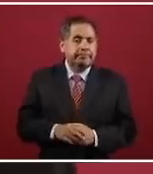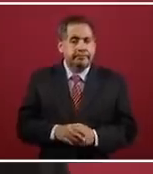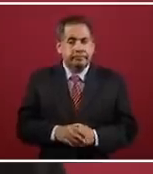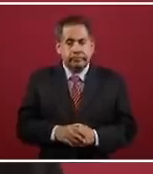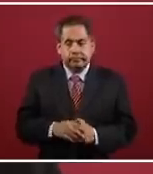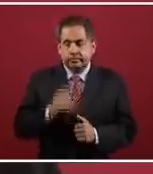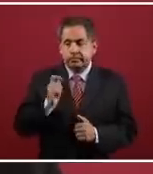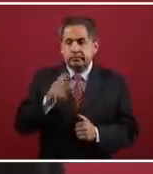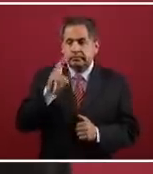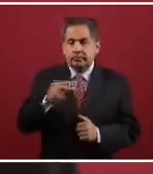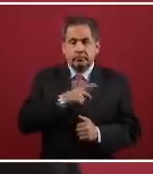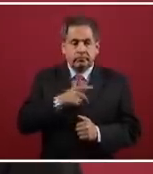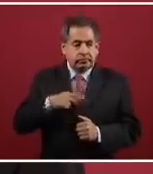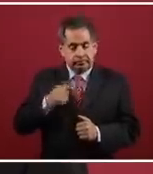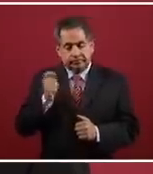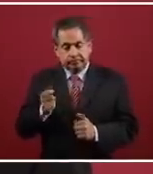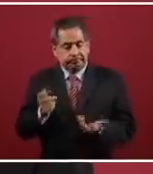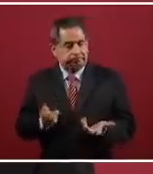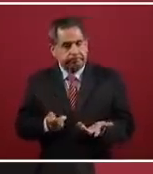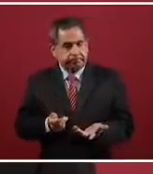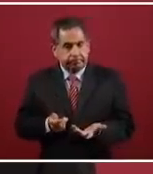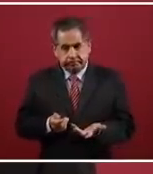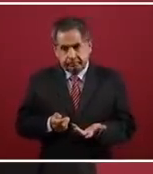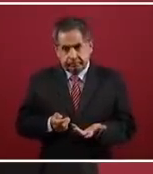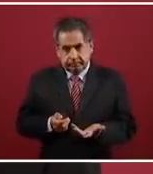que no propicien